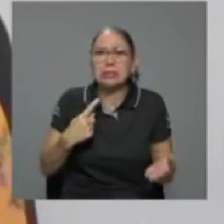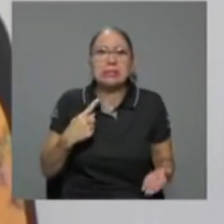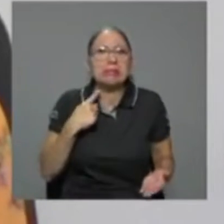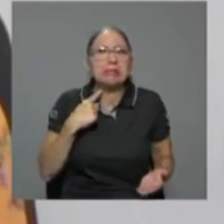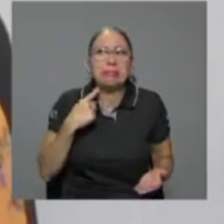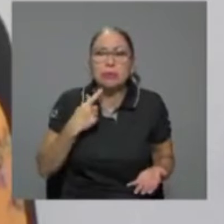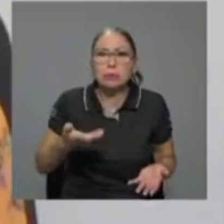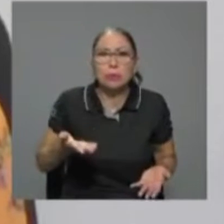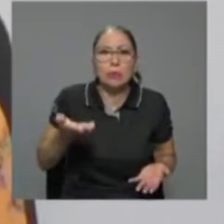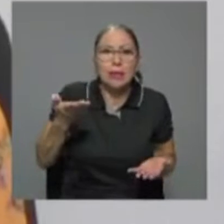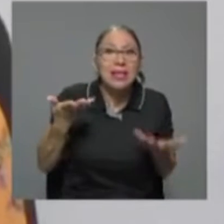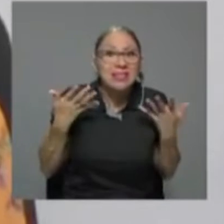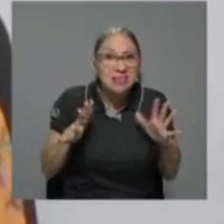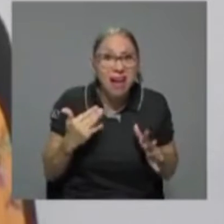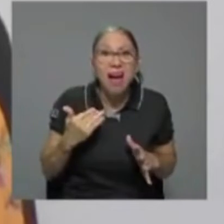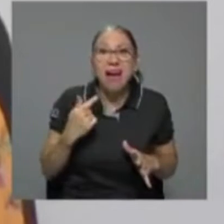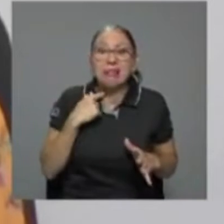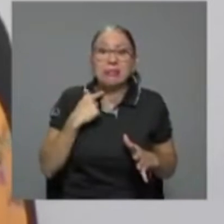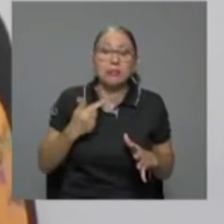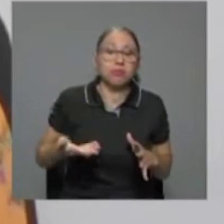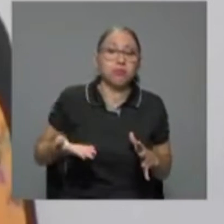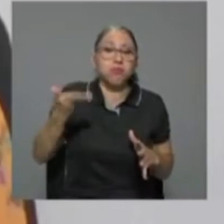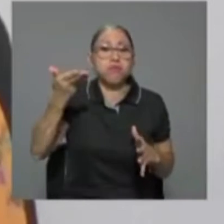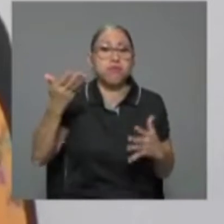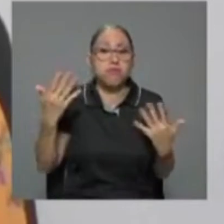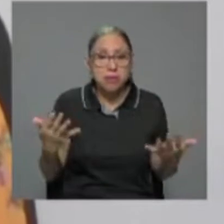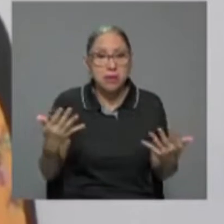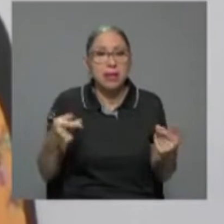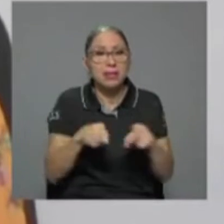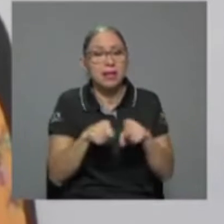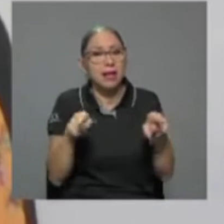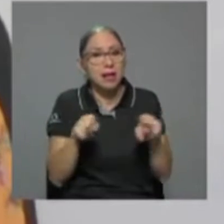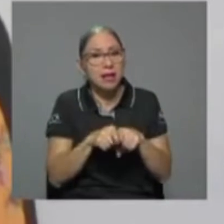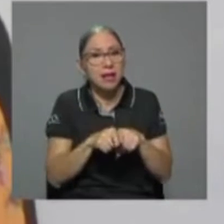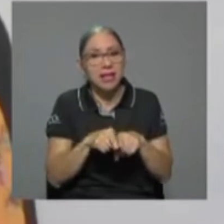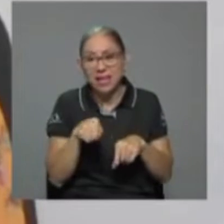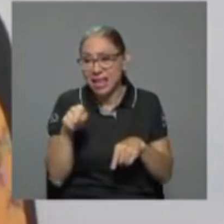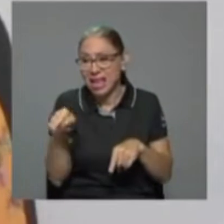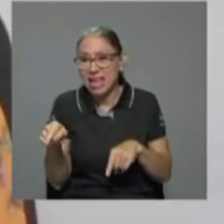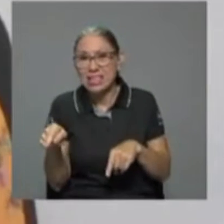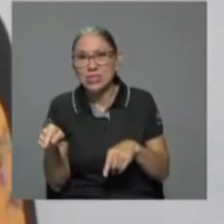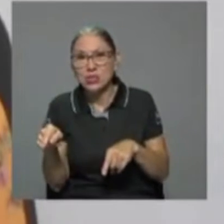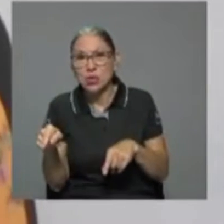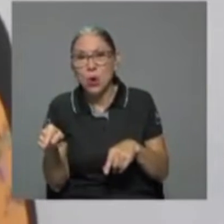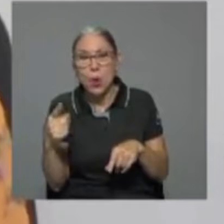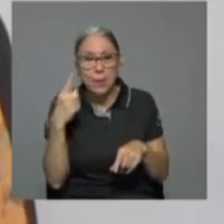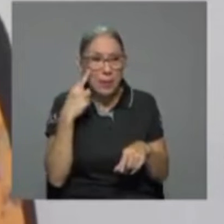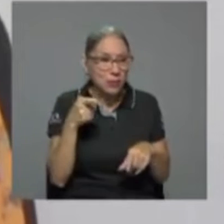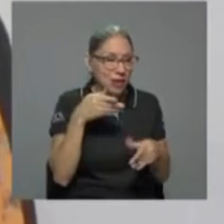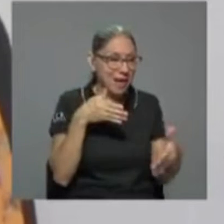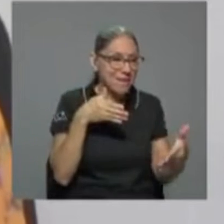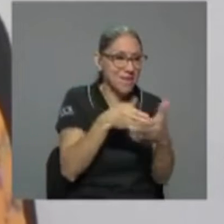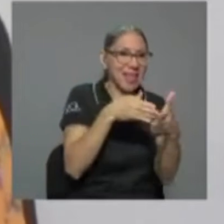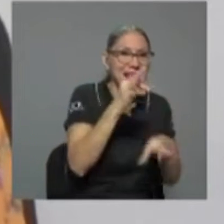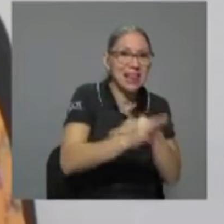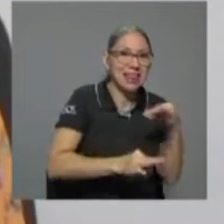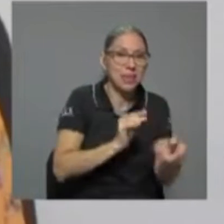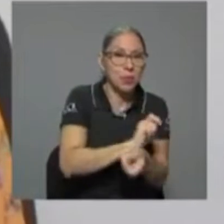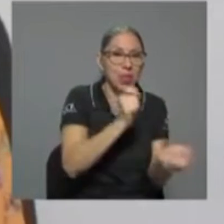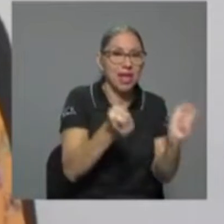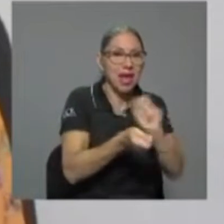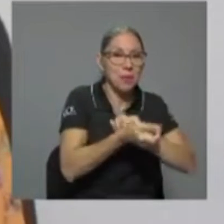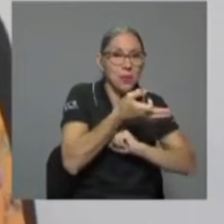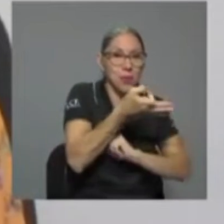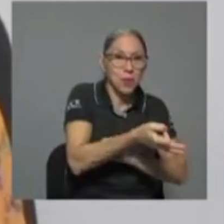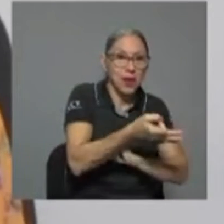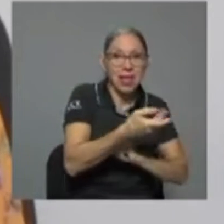ya tenemos una inflación mucho más alta, esto se traslada al tipo de cambio, ¿verdad? Tenemos efectos sobre el precio